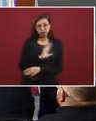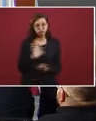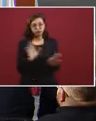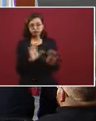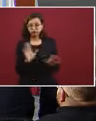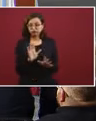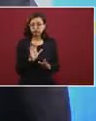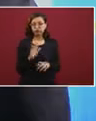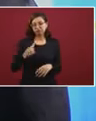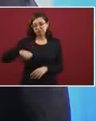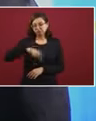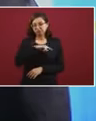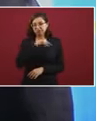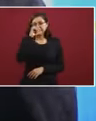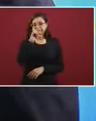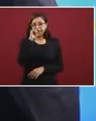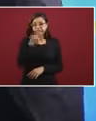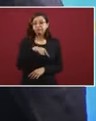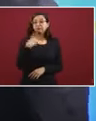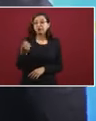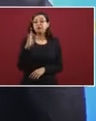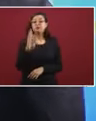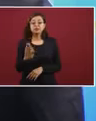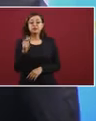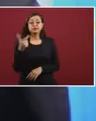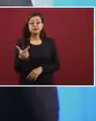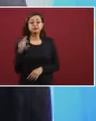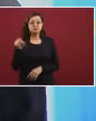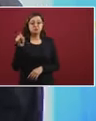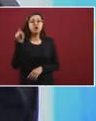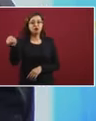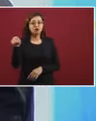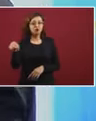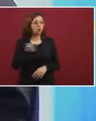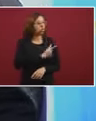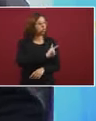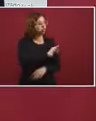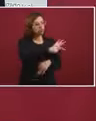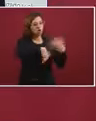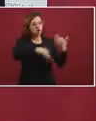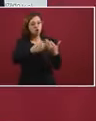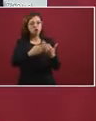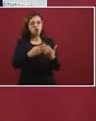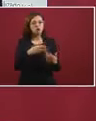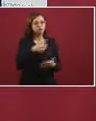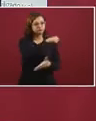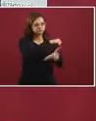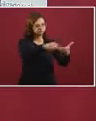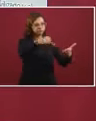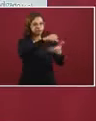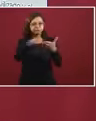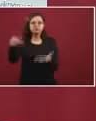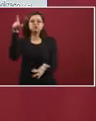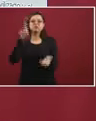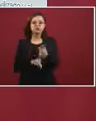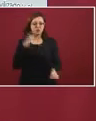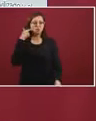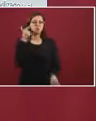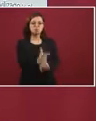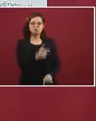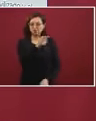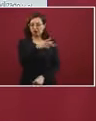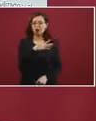islas de la gasolinera y ya fue por parte de la Fiscalía General de la República, porque es la escena de una